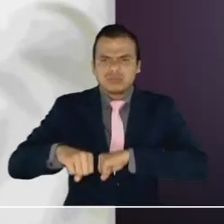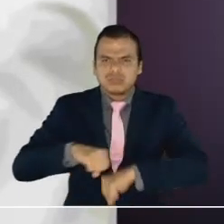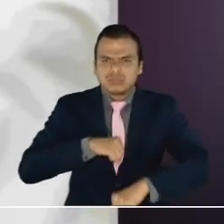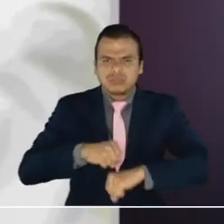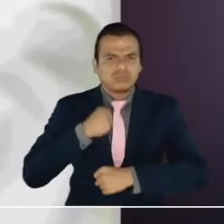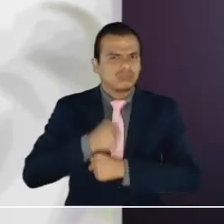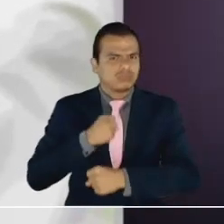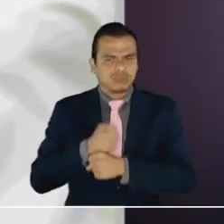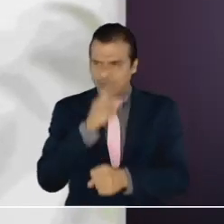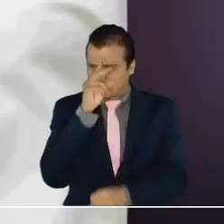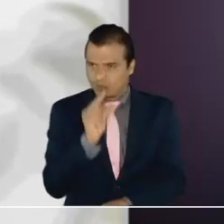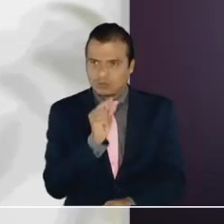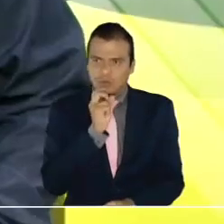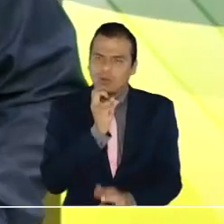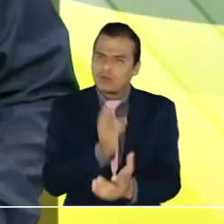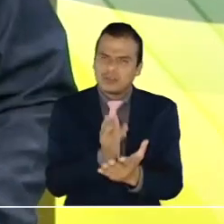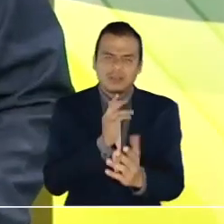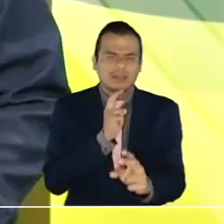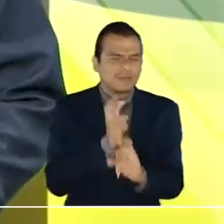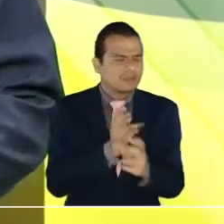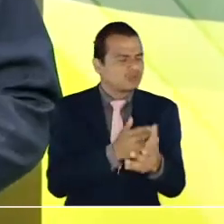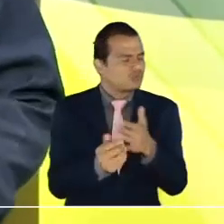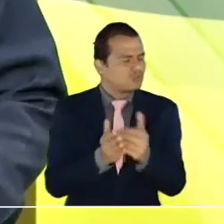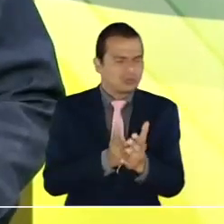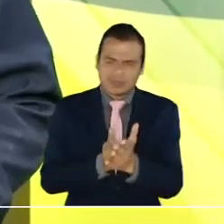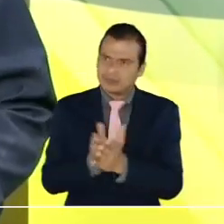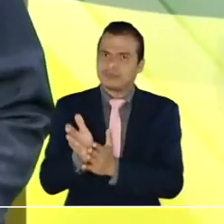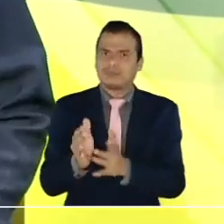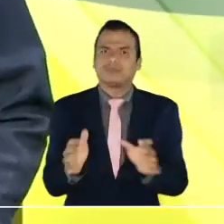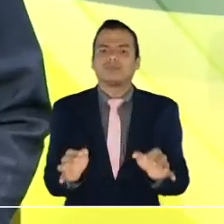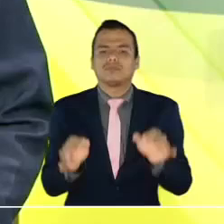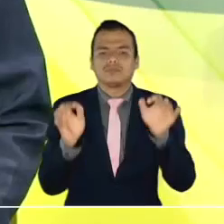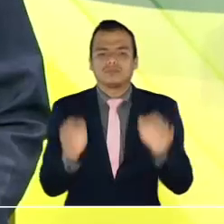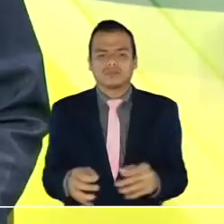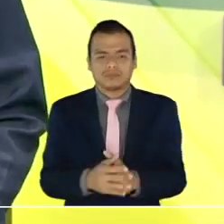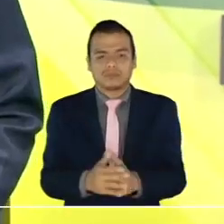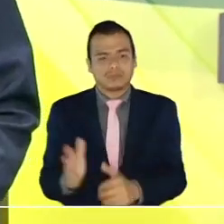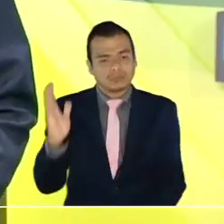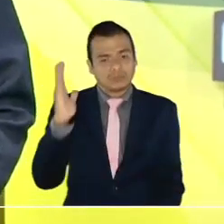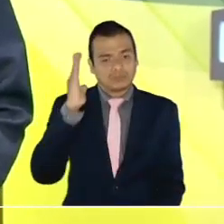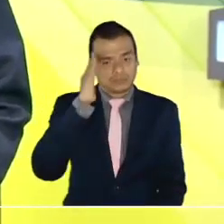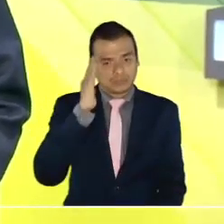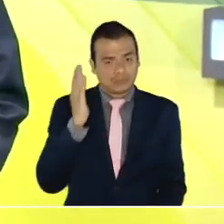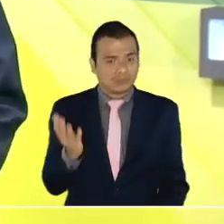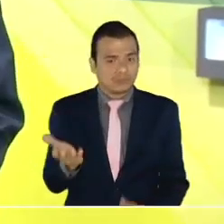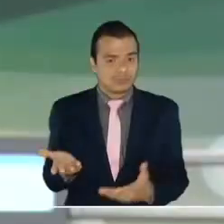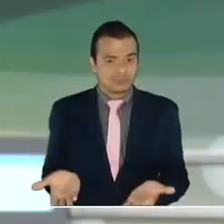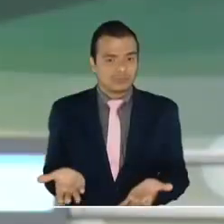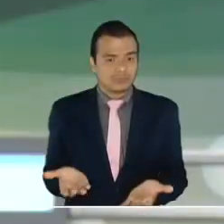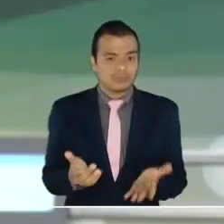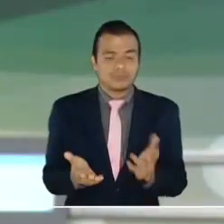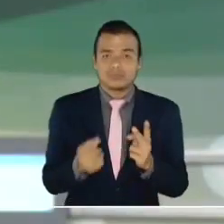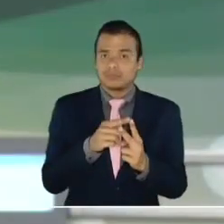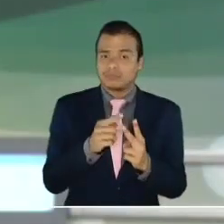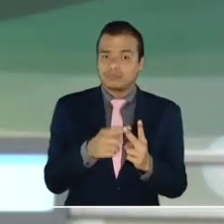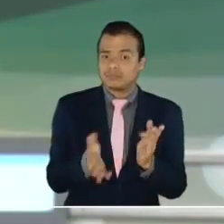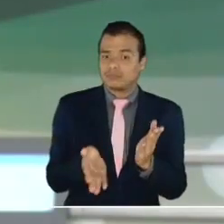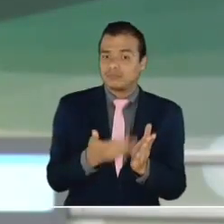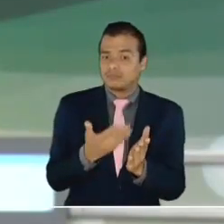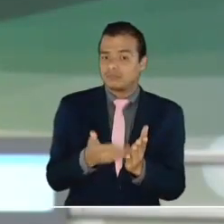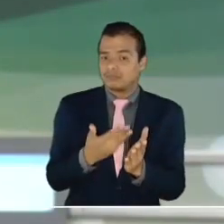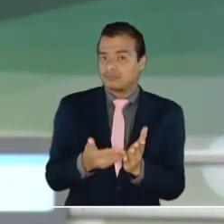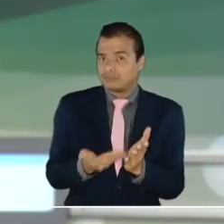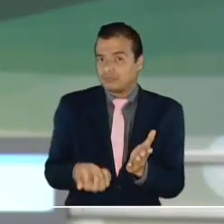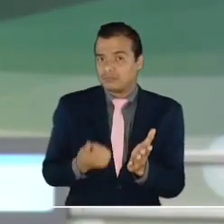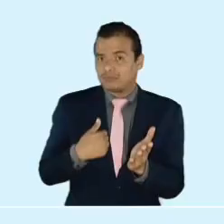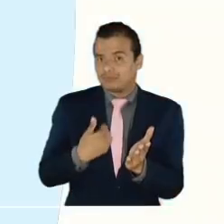pragmáticos e idealistas. Y recuerden, todos los finales son también comienzos, simplemente no lo sabemos en el instante. Los espero la próxima semana